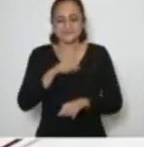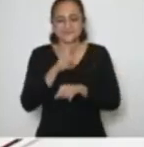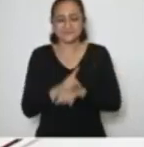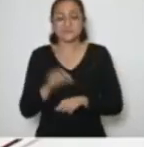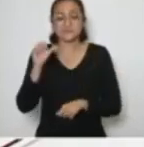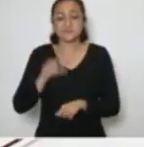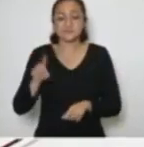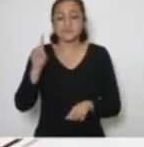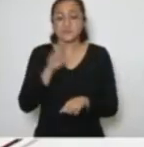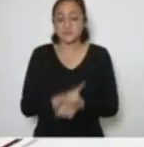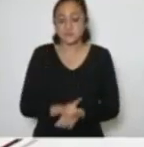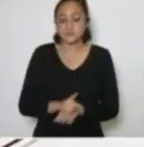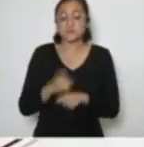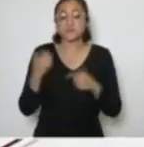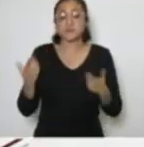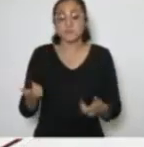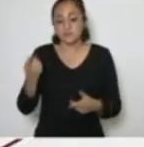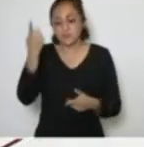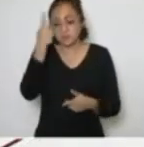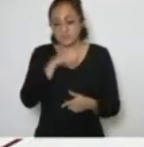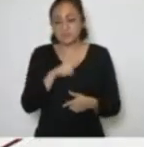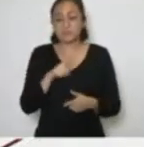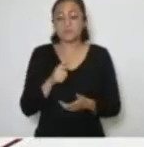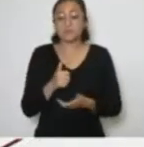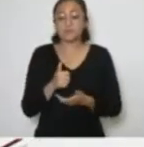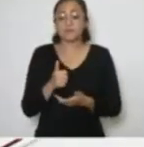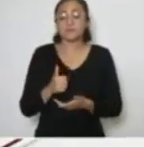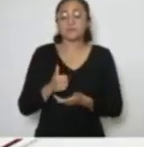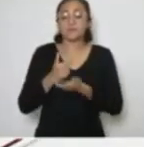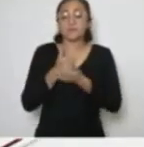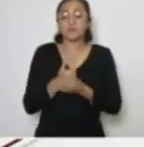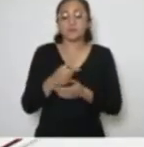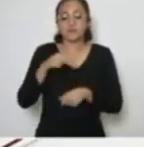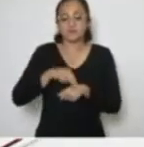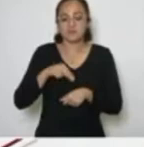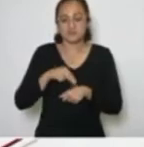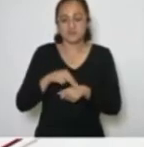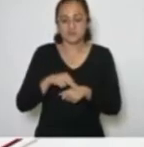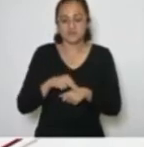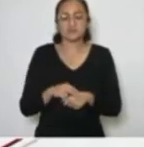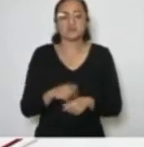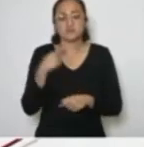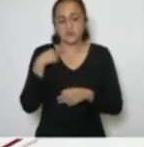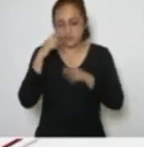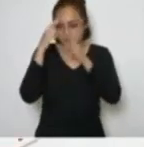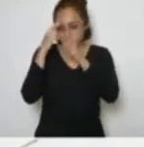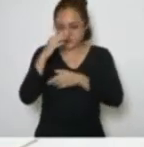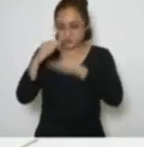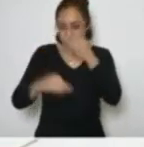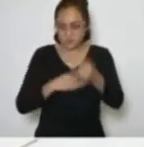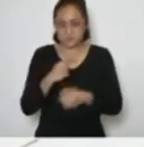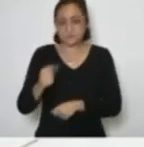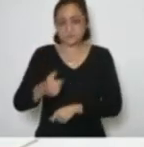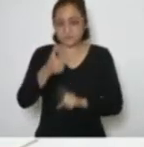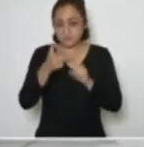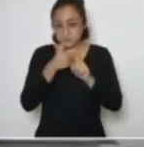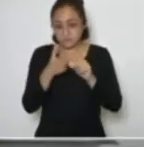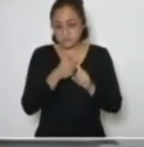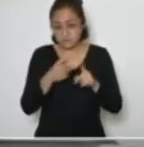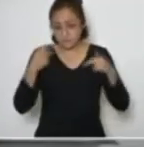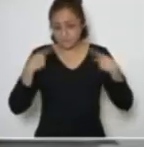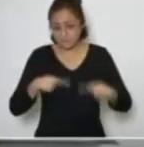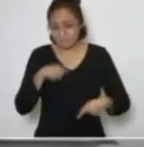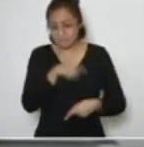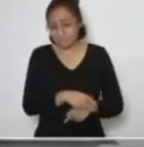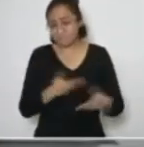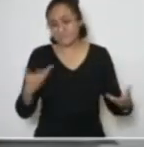Hoy, Día del Paramédico, reciban nuestro respeto y admiración para ellas y ellos, primeros respondientes